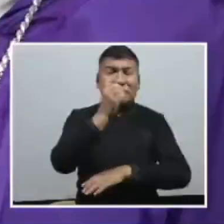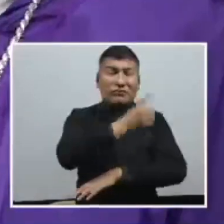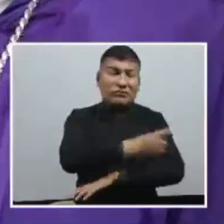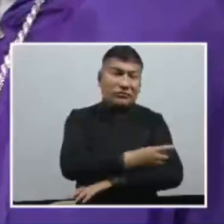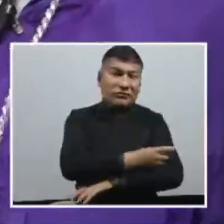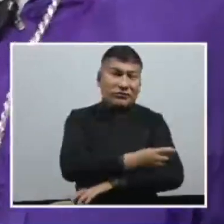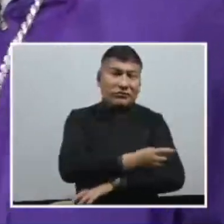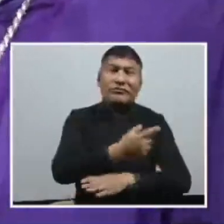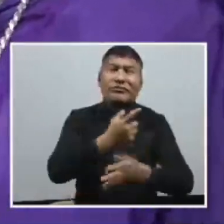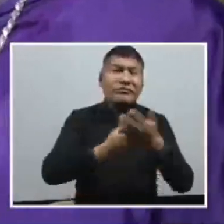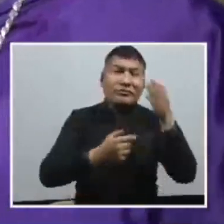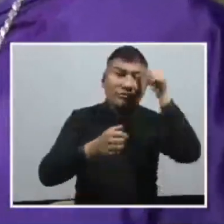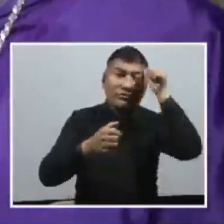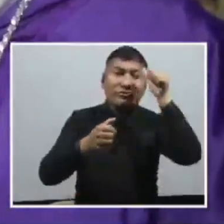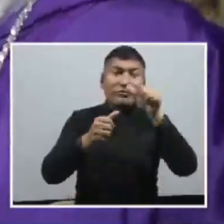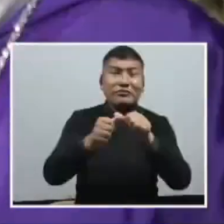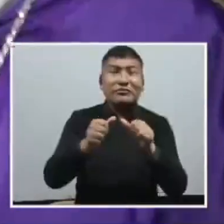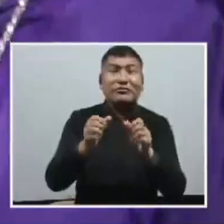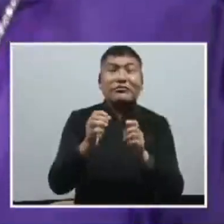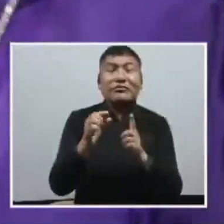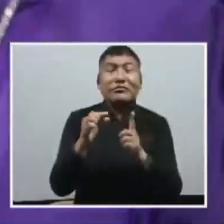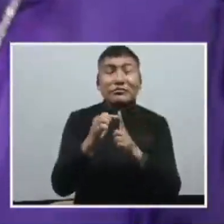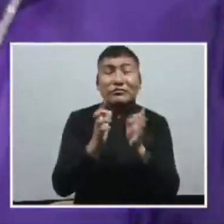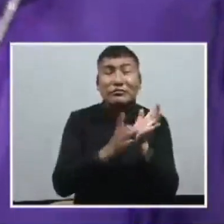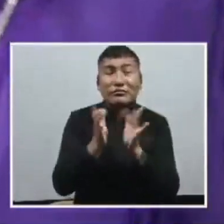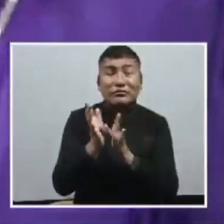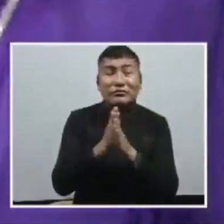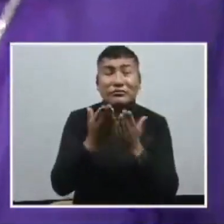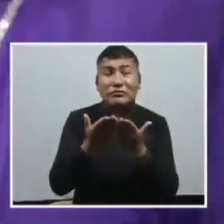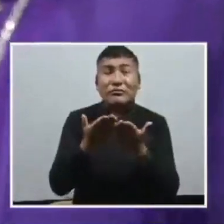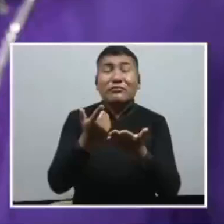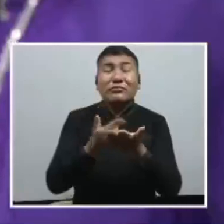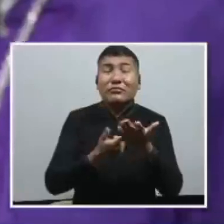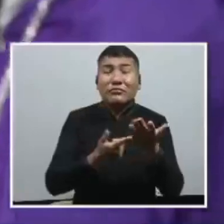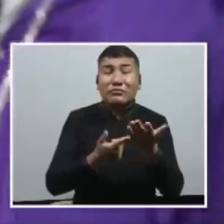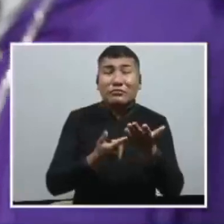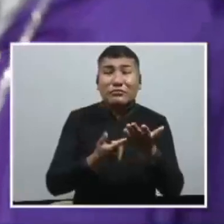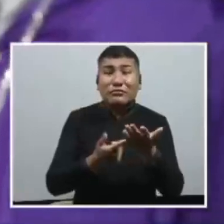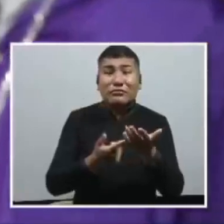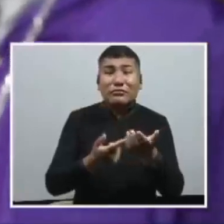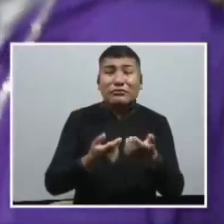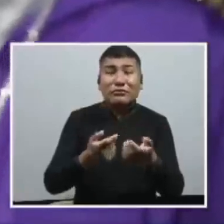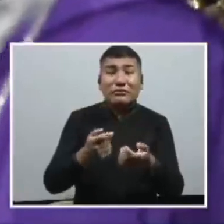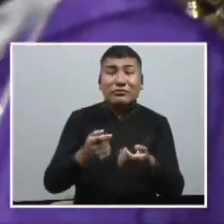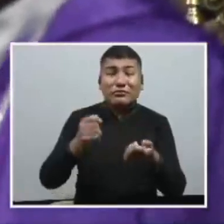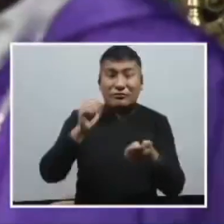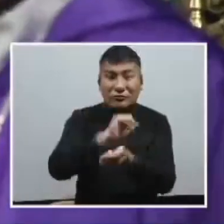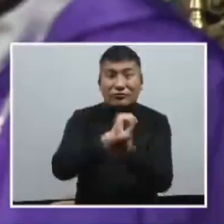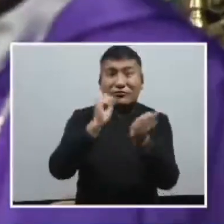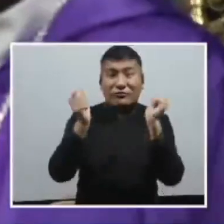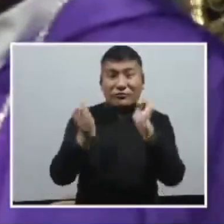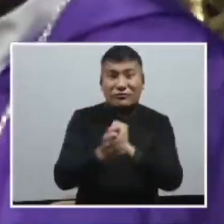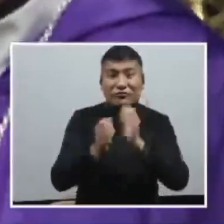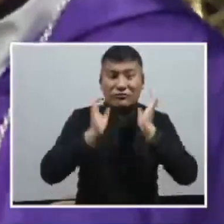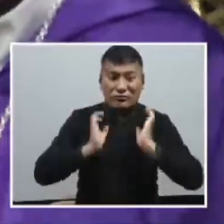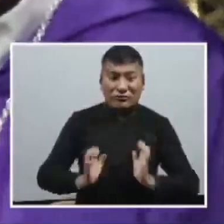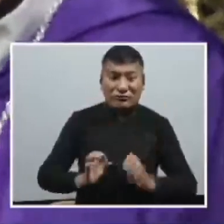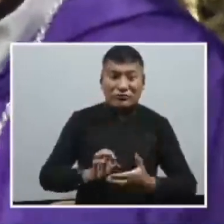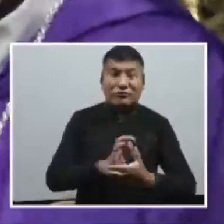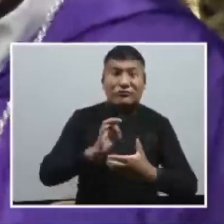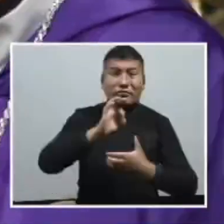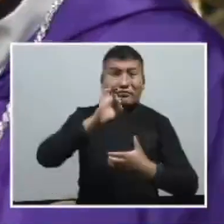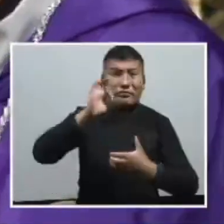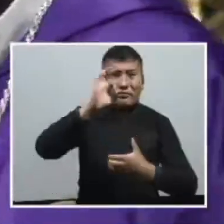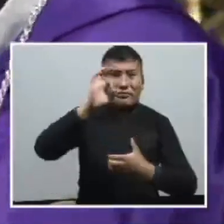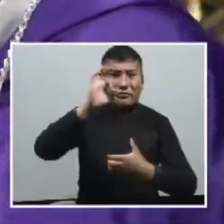que hemos recordado el Evangelio, que se nos ha relatado la transfiguración, camino